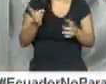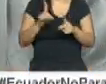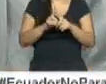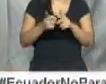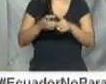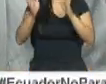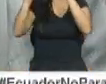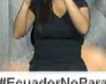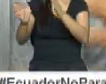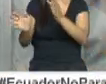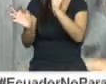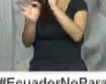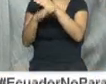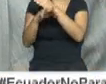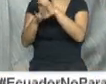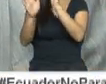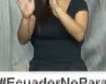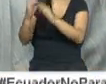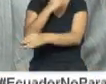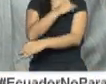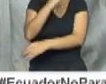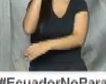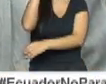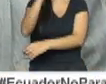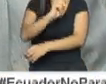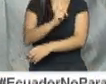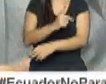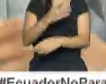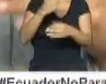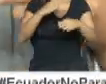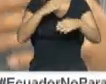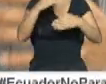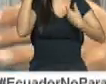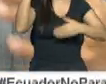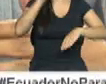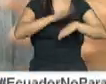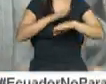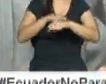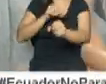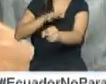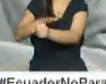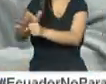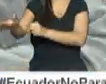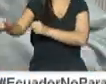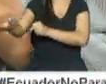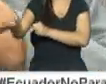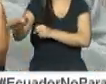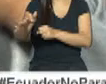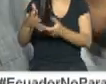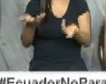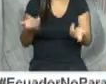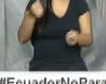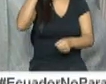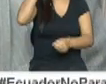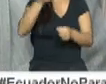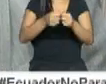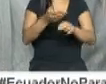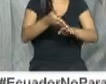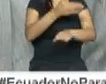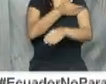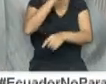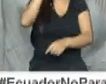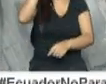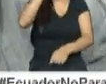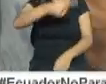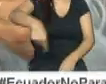se violentó la normativa, la institucionalidad de las Fuerzas Armadas, y como la memoria es frágil de esa época, muchos no se acuerdan, ¿sí?